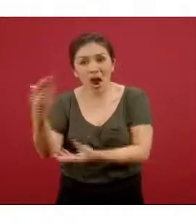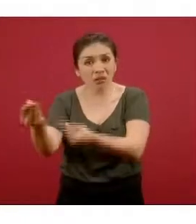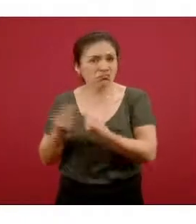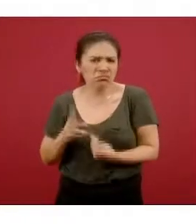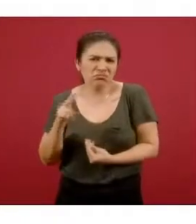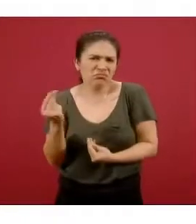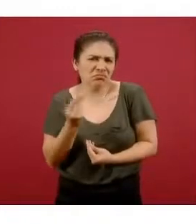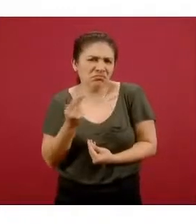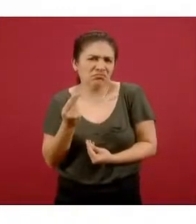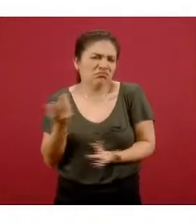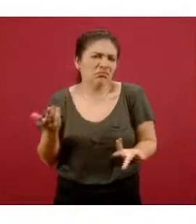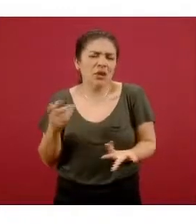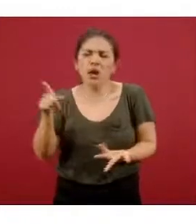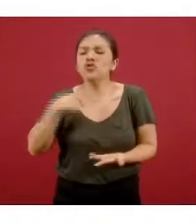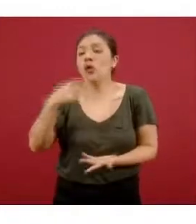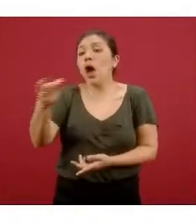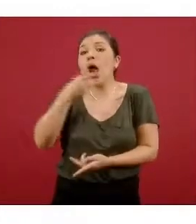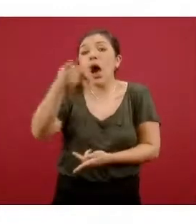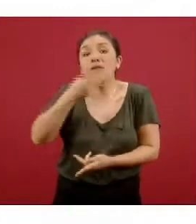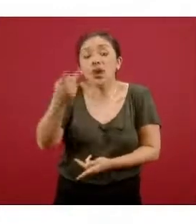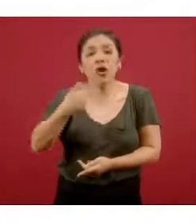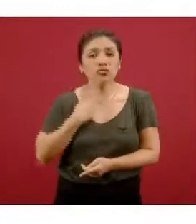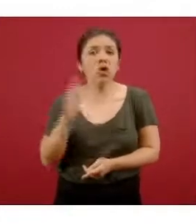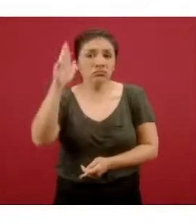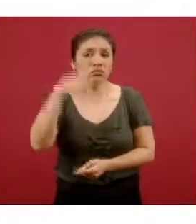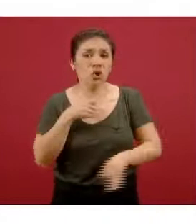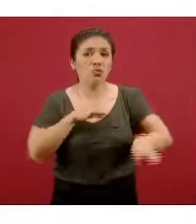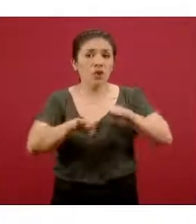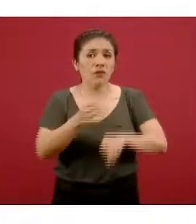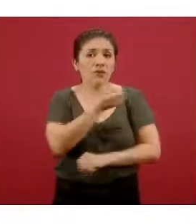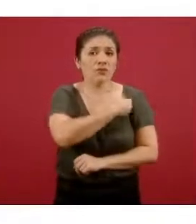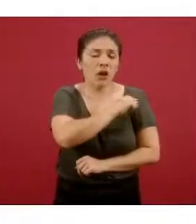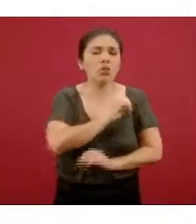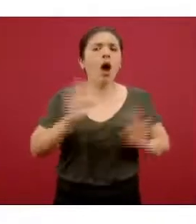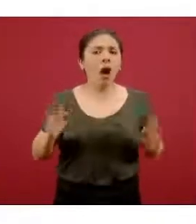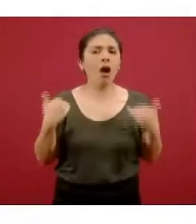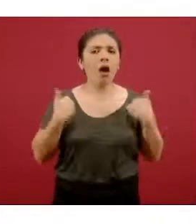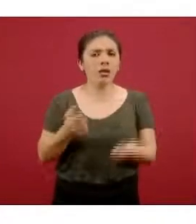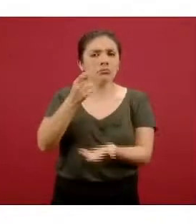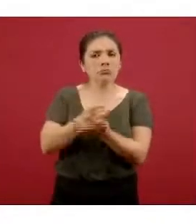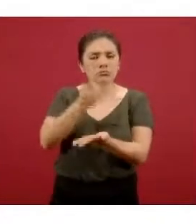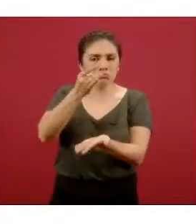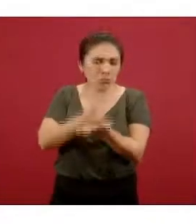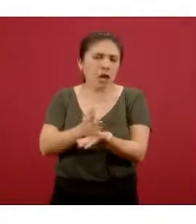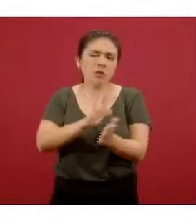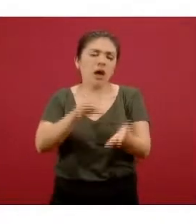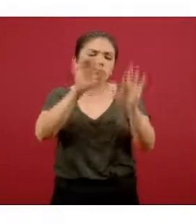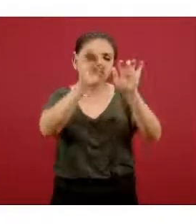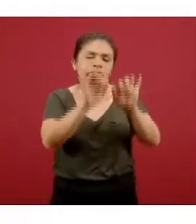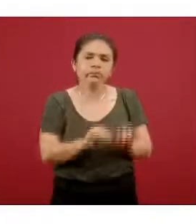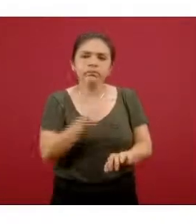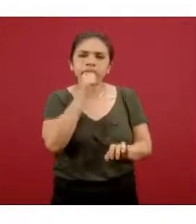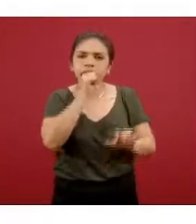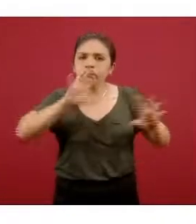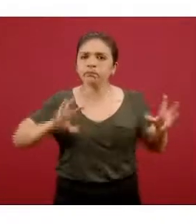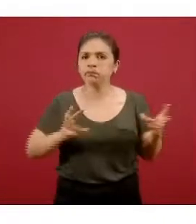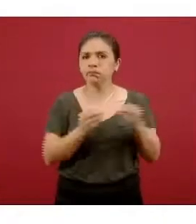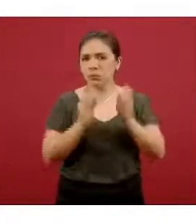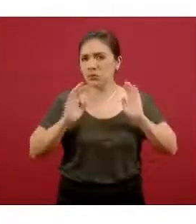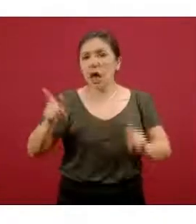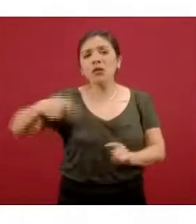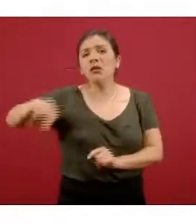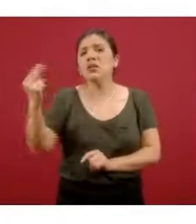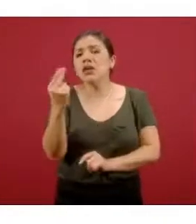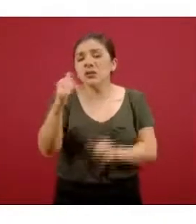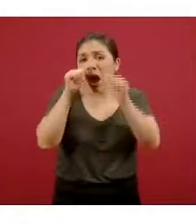un carnet o algo que los identifique, simplemente se toma la información de las personas que en su momento están siendo o demandando